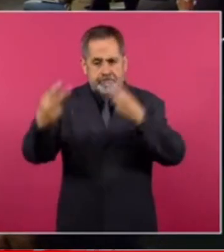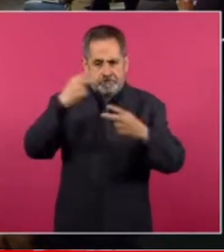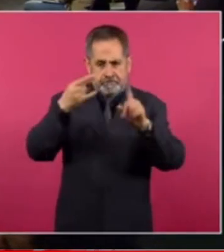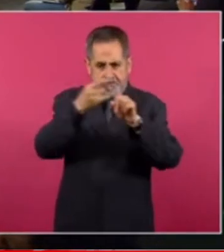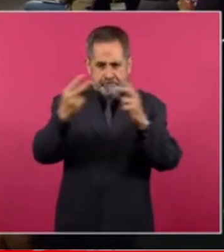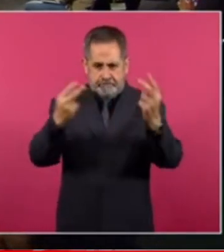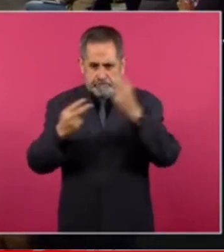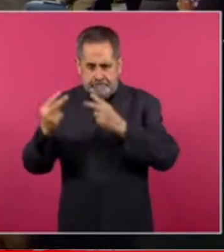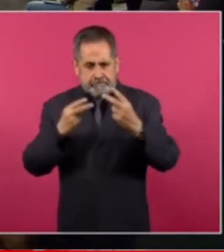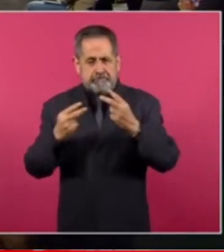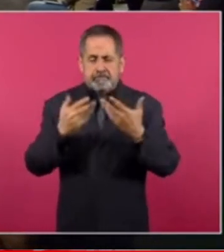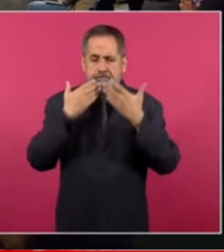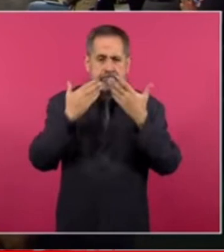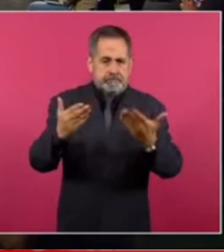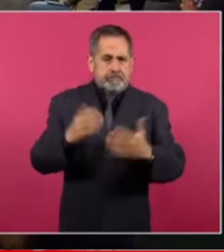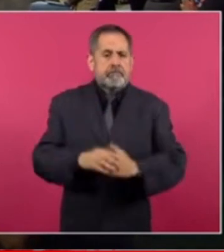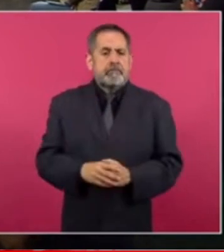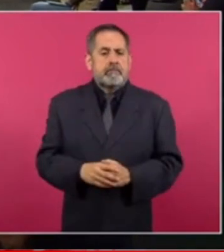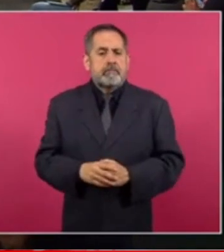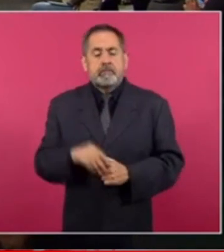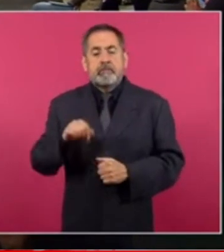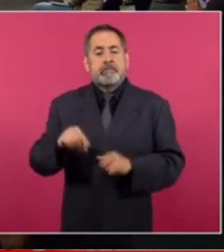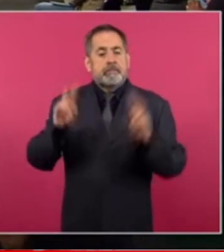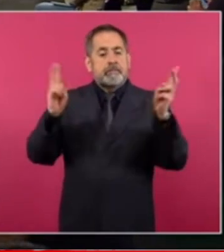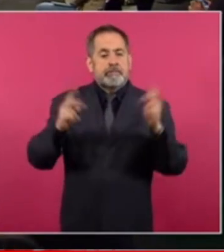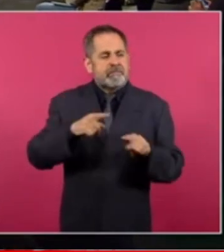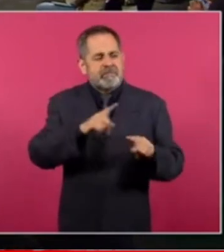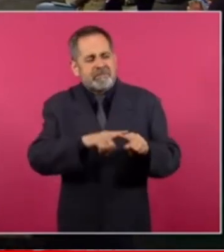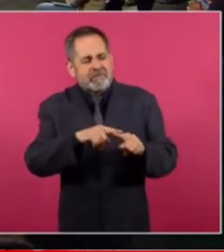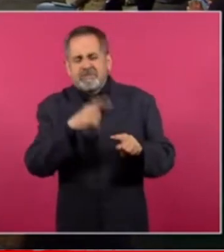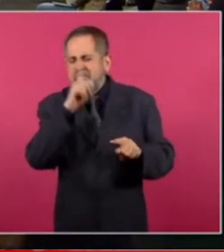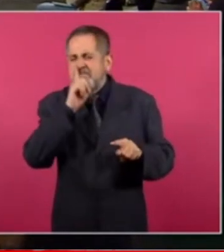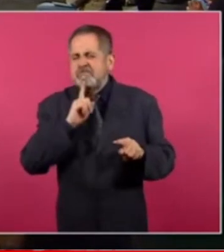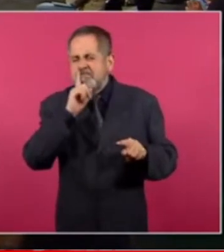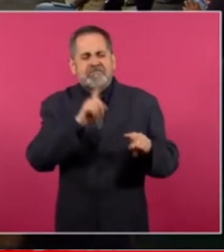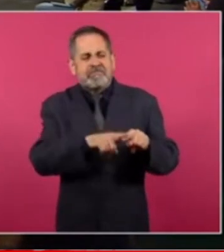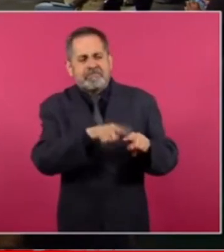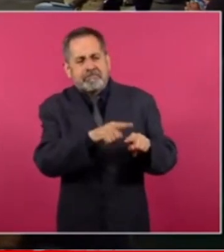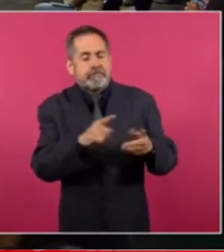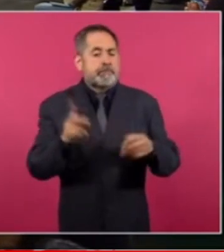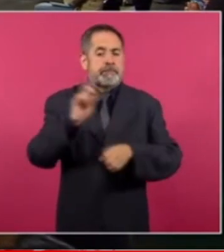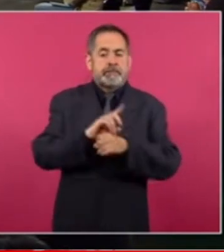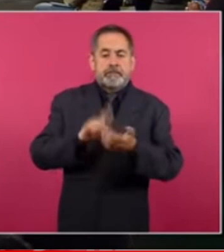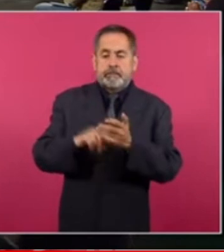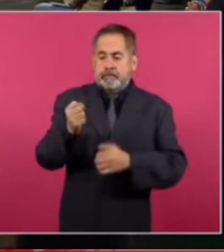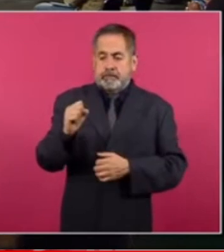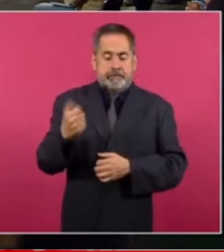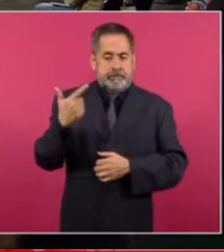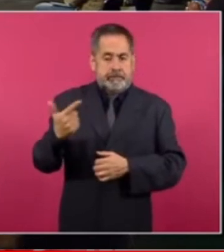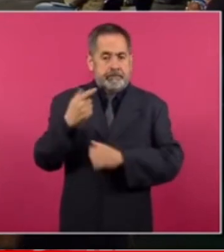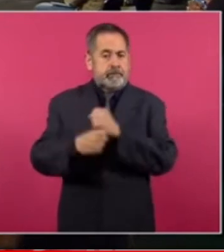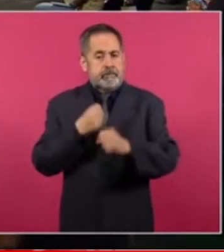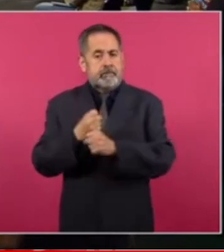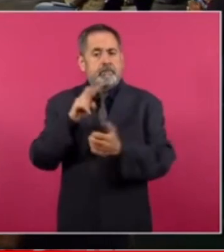través de las plataformas digitales este es el quién es quién en las mentiras de la semana del 7 de septiembre de